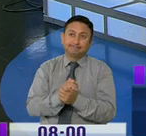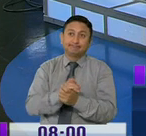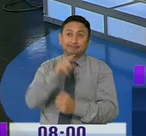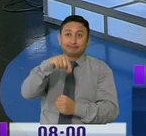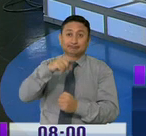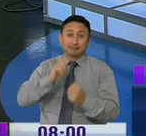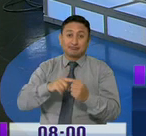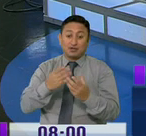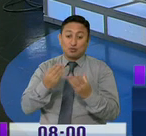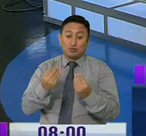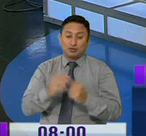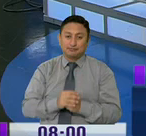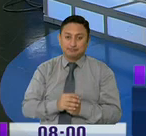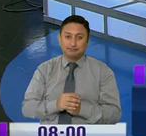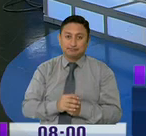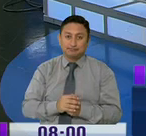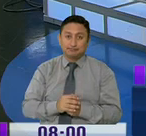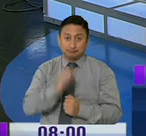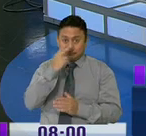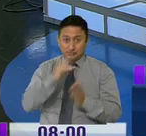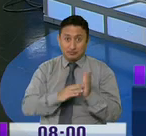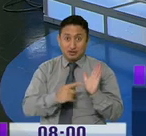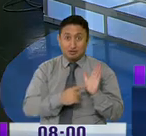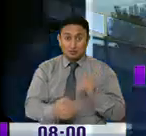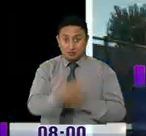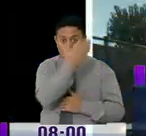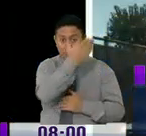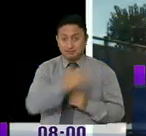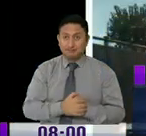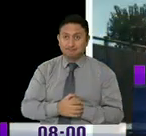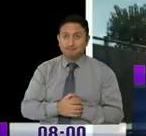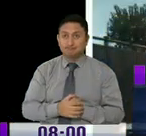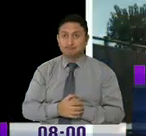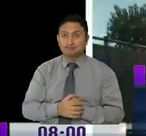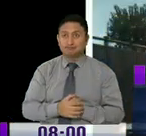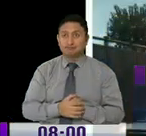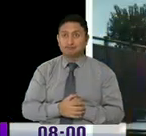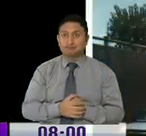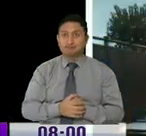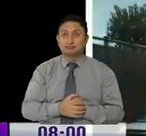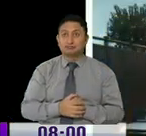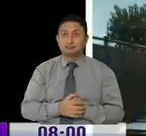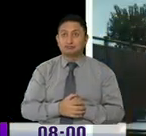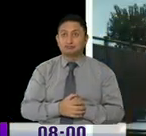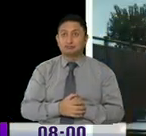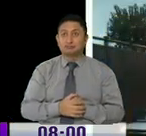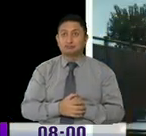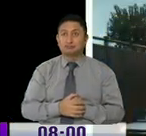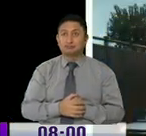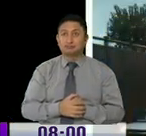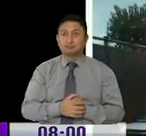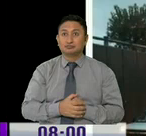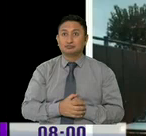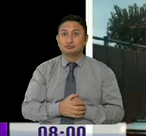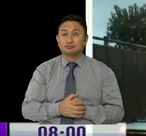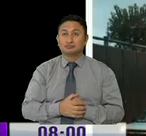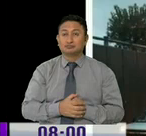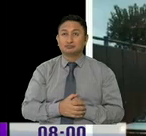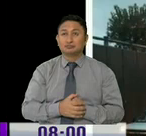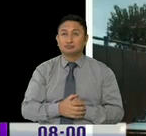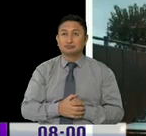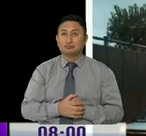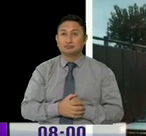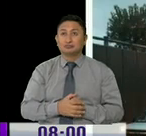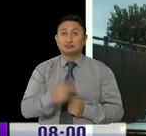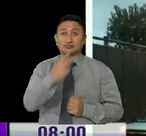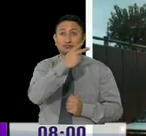hay varios. Y eso quería ponerle, póngalo en pantalla, miren la cantidad de accidentes que tenemos, miren, ahí estamos, miren. Estamos viendo cómo